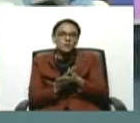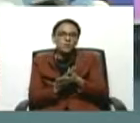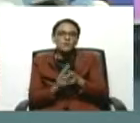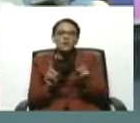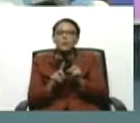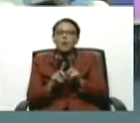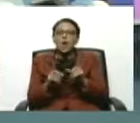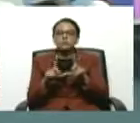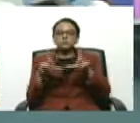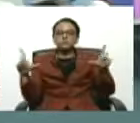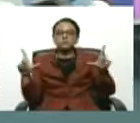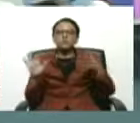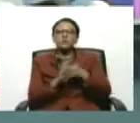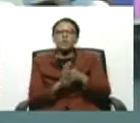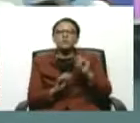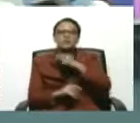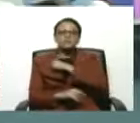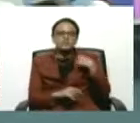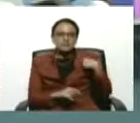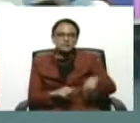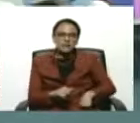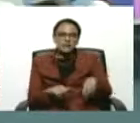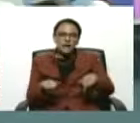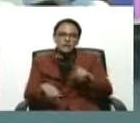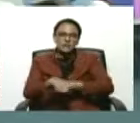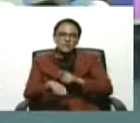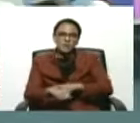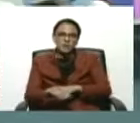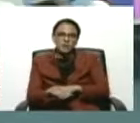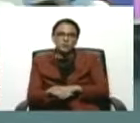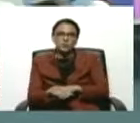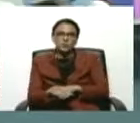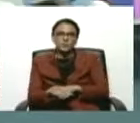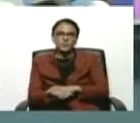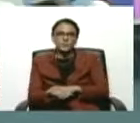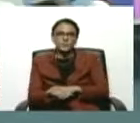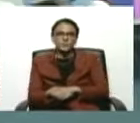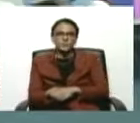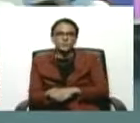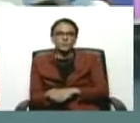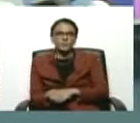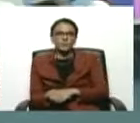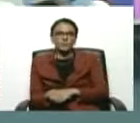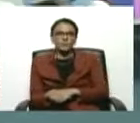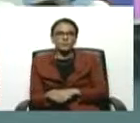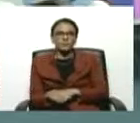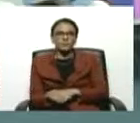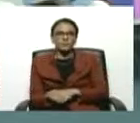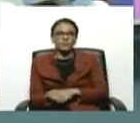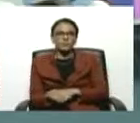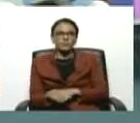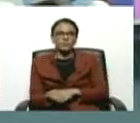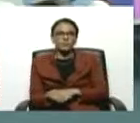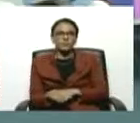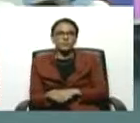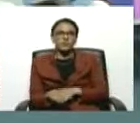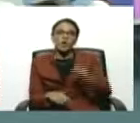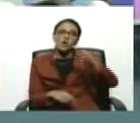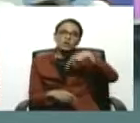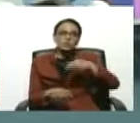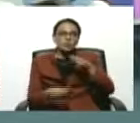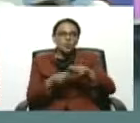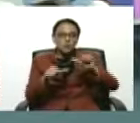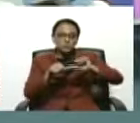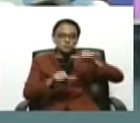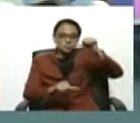lo que está ocurriendo en China Este es en general es es un desempeño